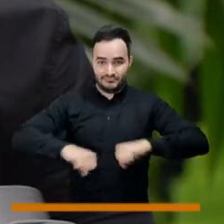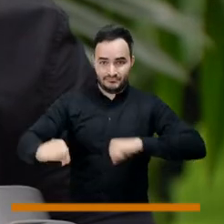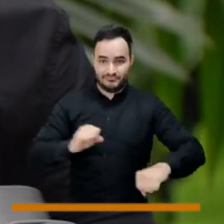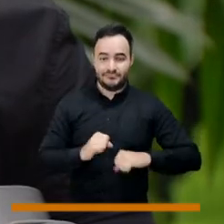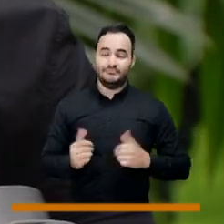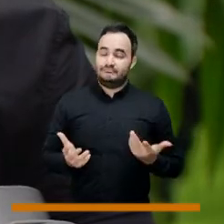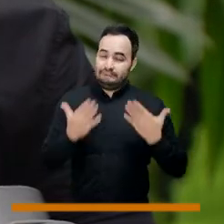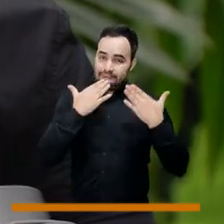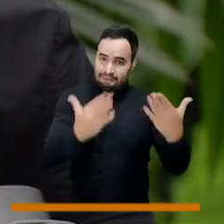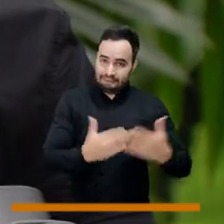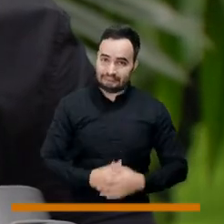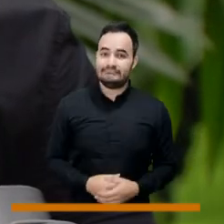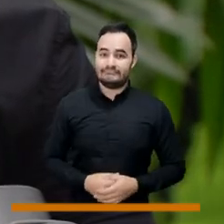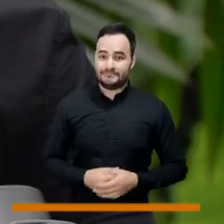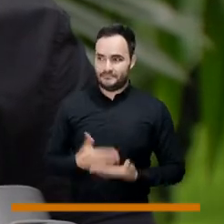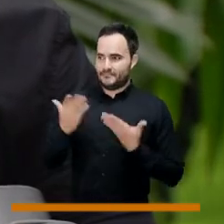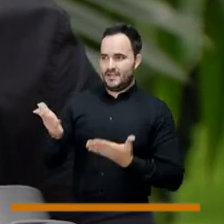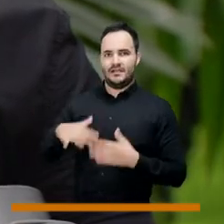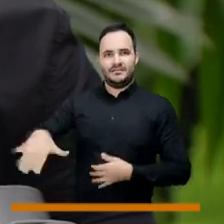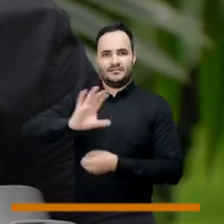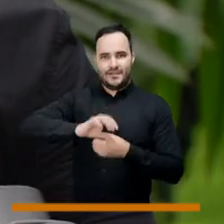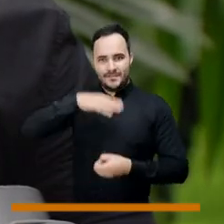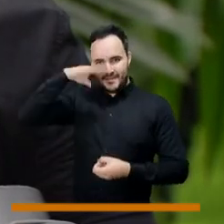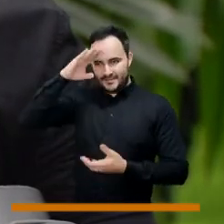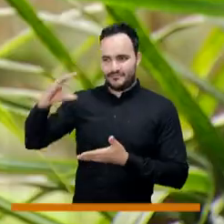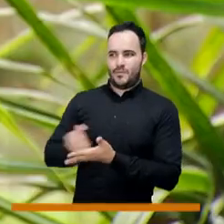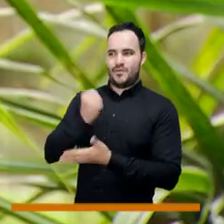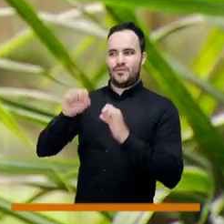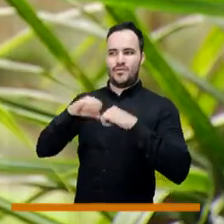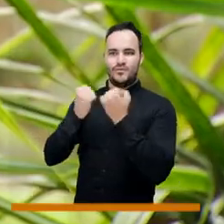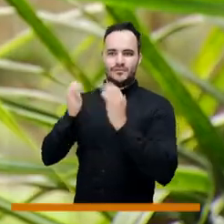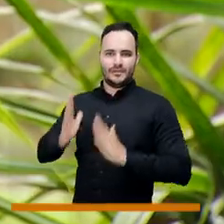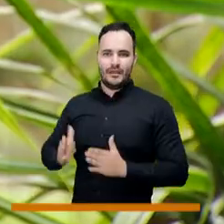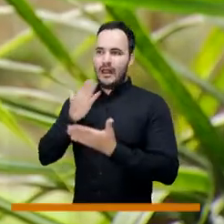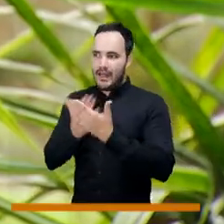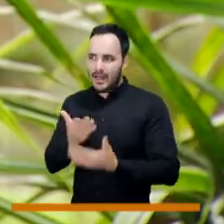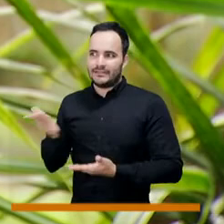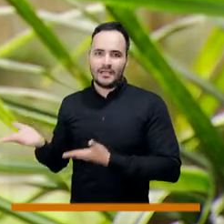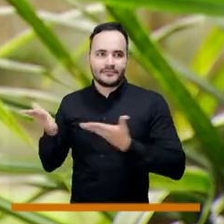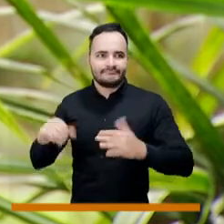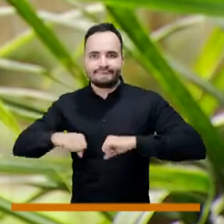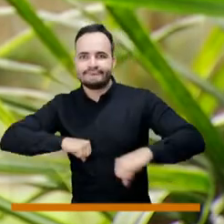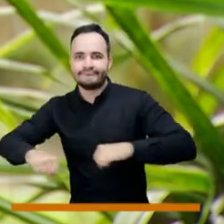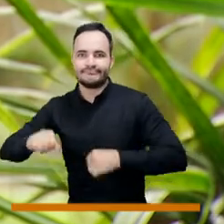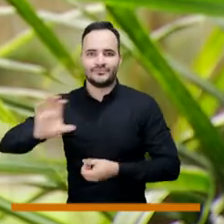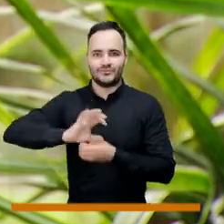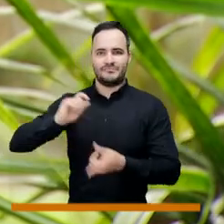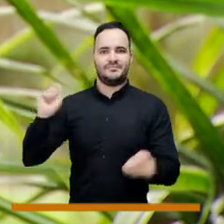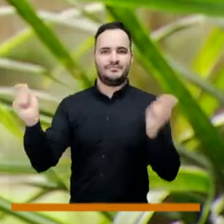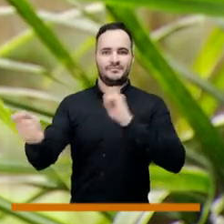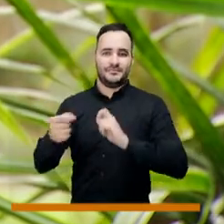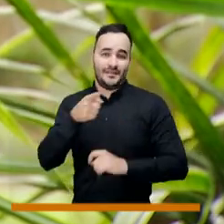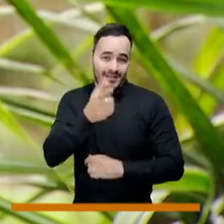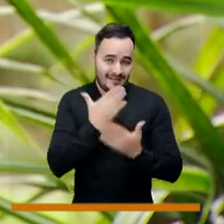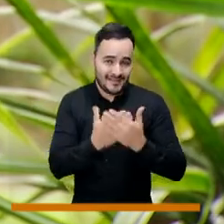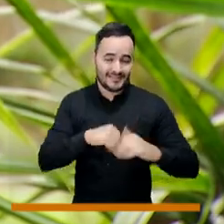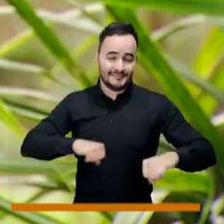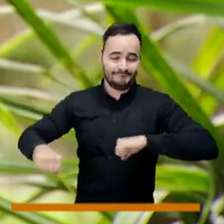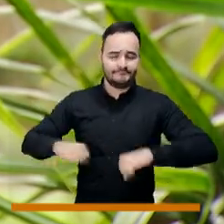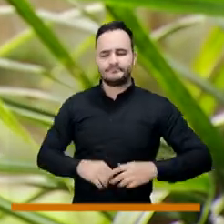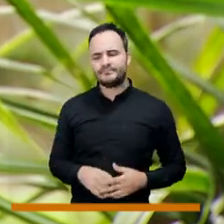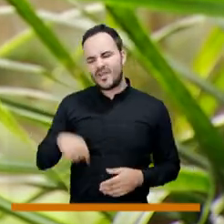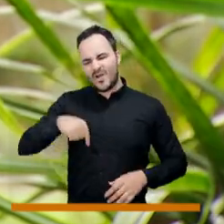la crianza de este muchacho, sí, que hoy nos entrega a la ciudad como concejal, muchísimas gracias. Y que este emotivo momento sea